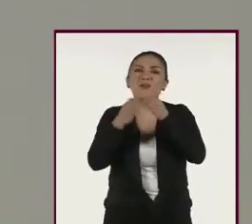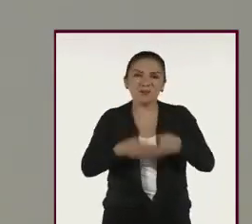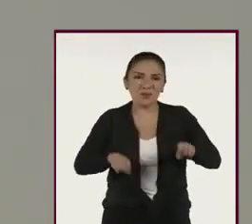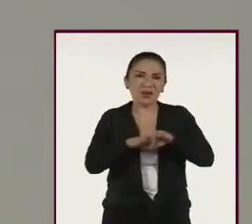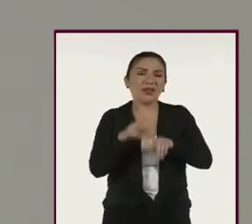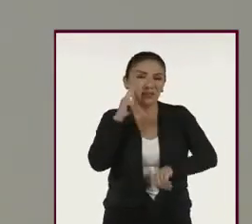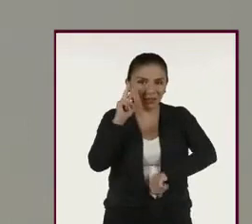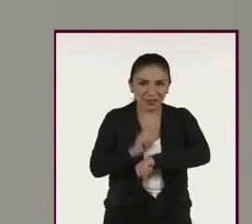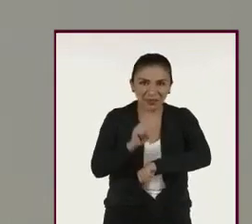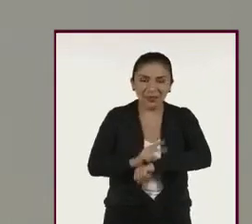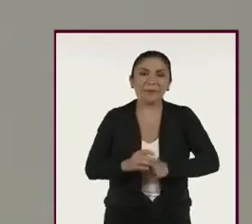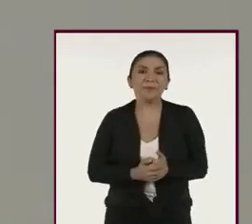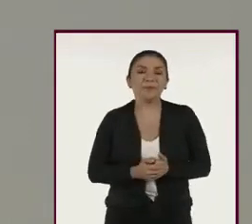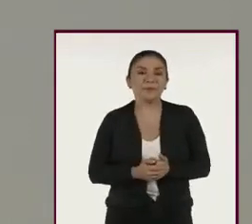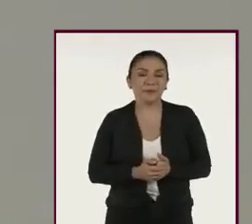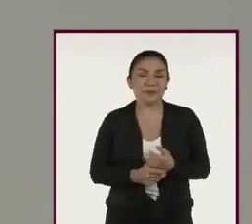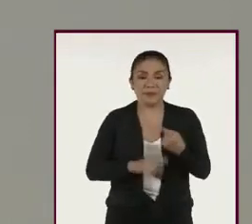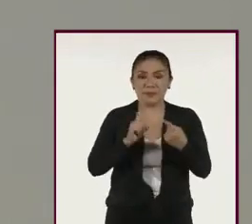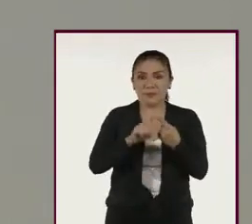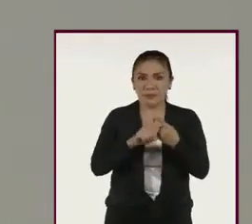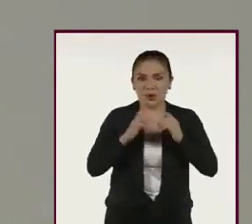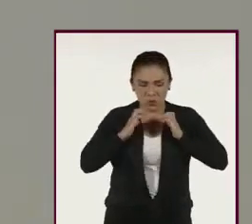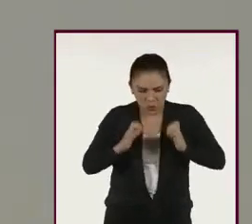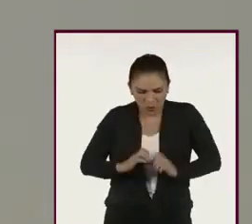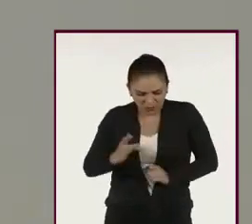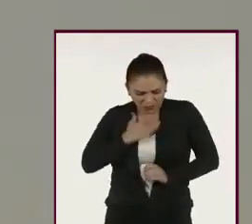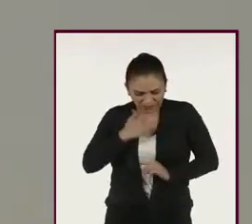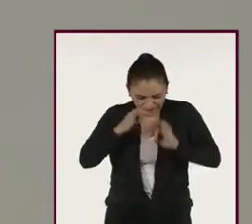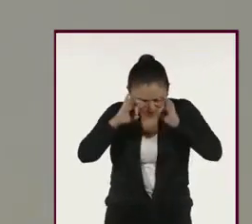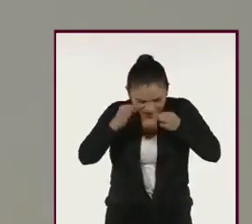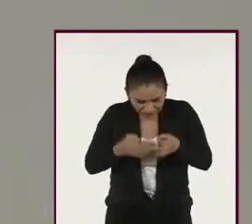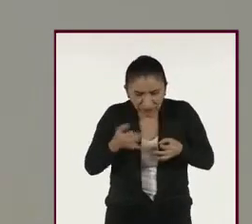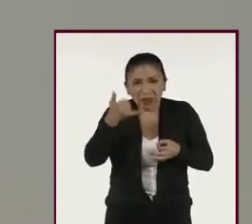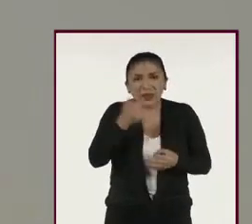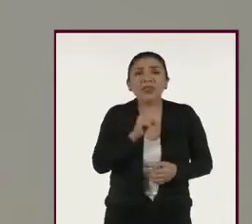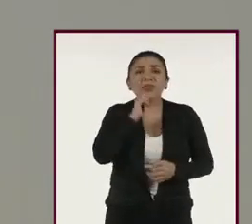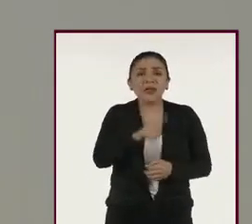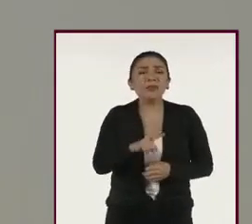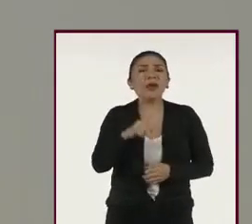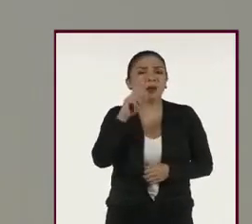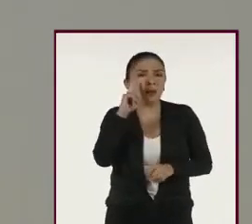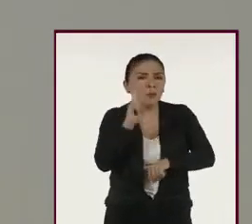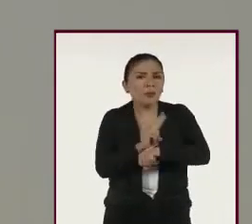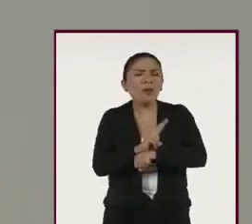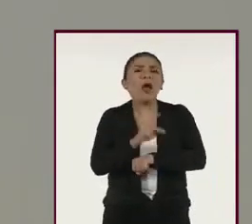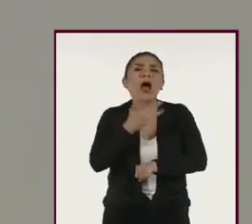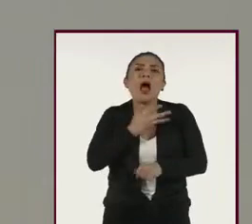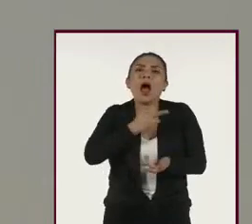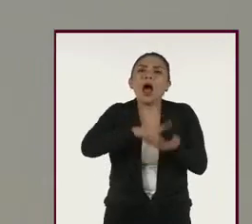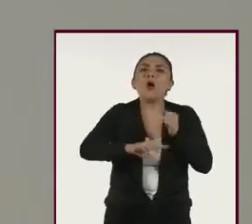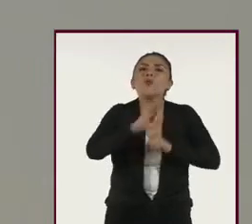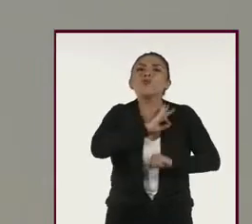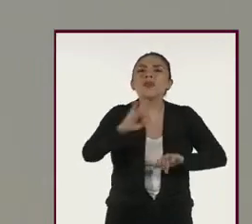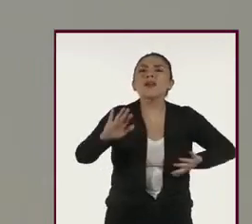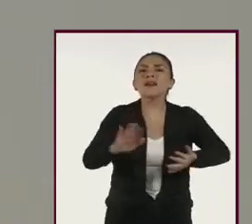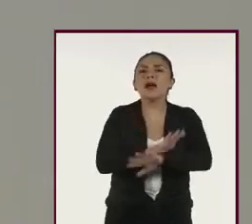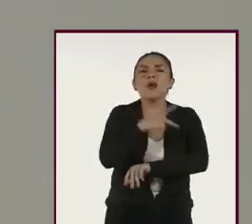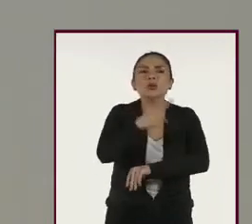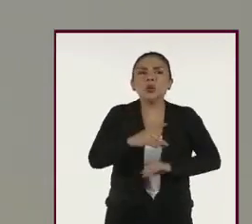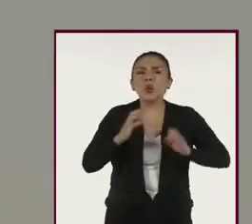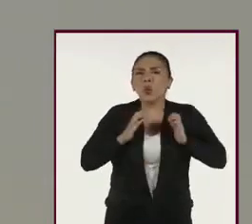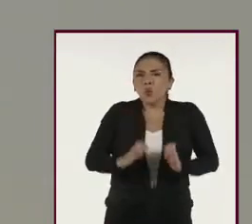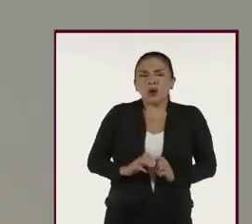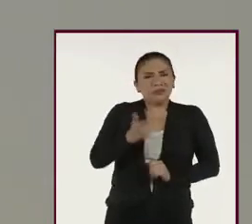¿no? La percepción que se tiene del cuerpo y también las conductas que están asociadas para cambiar esa